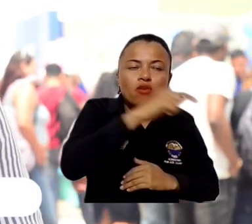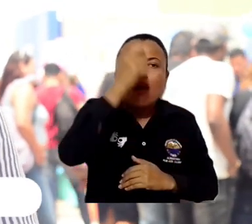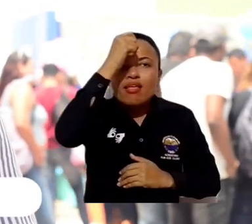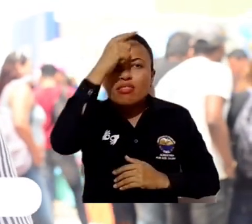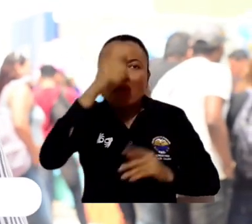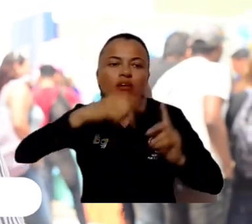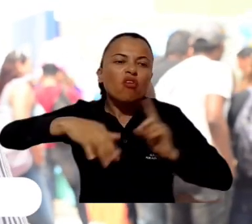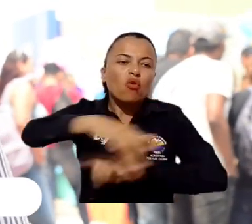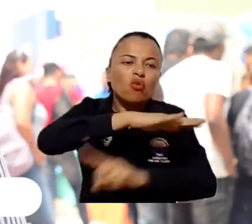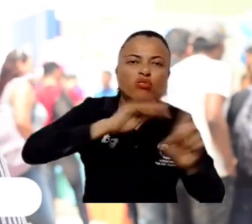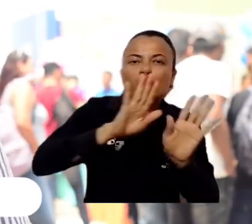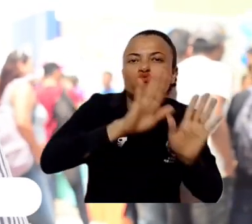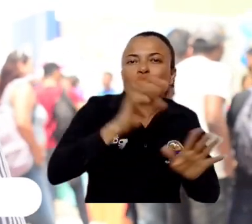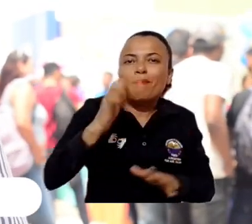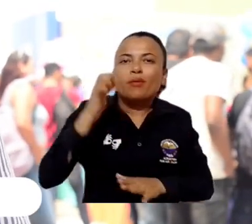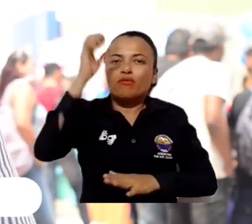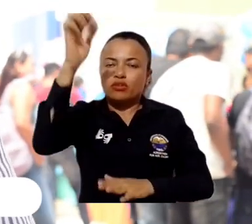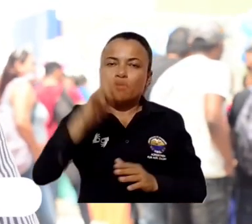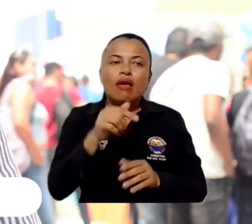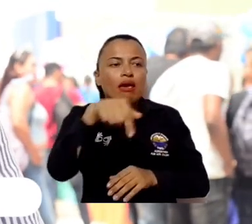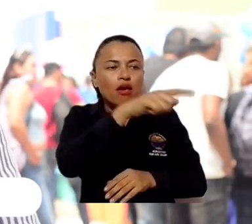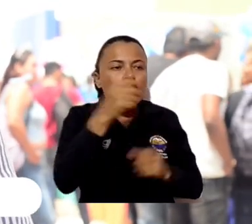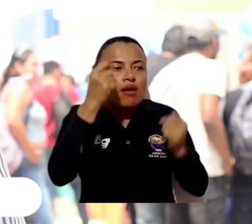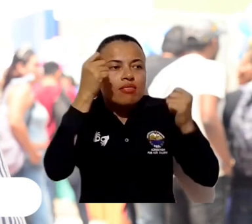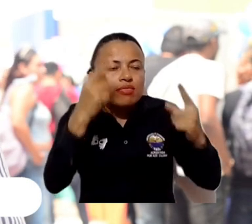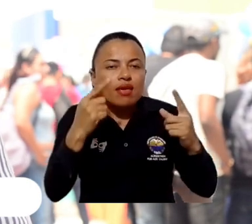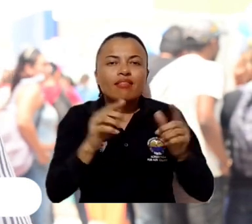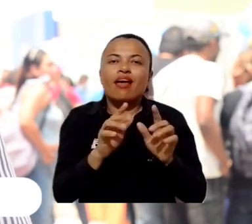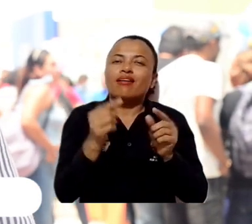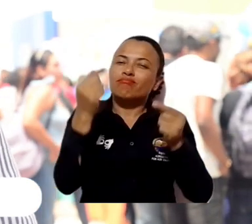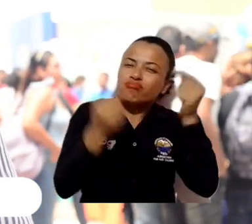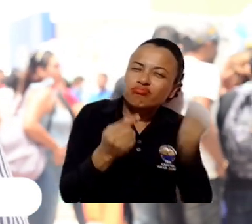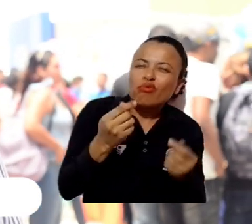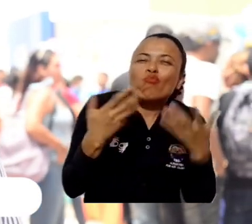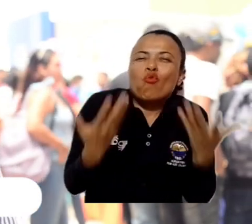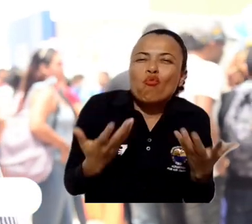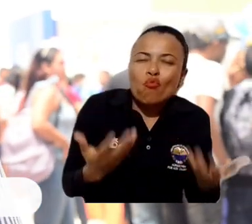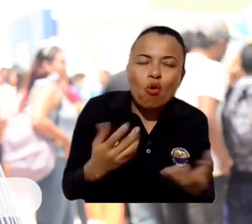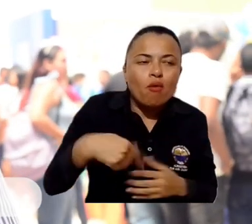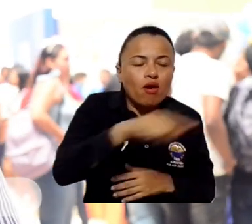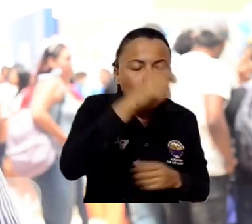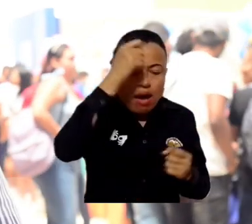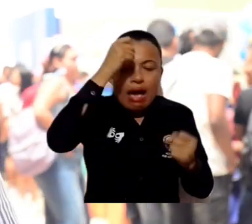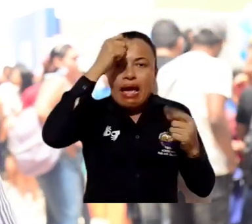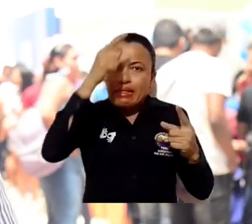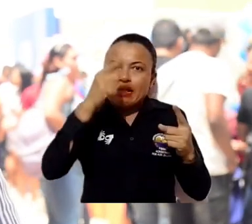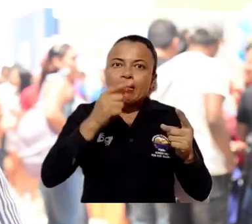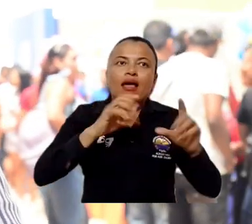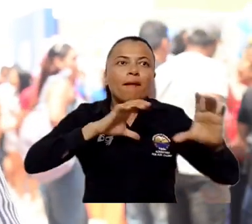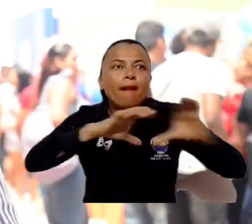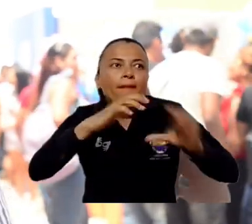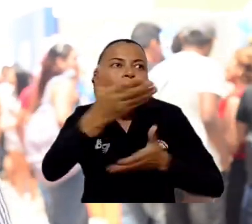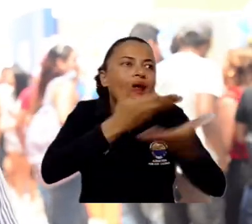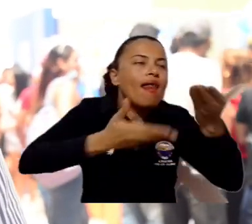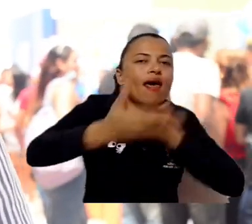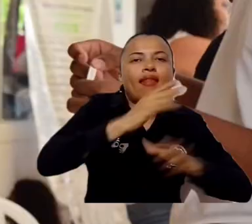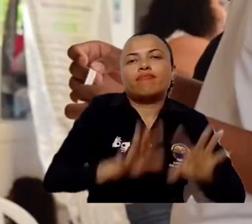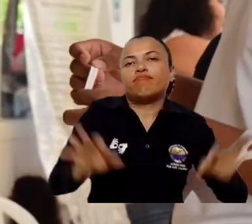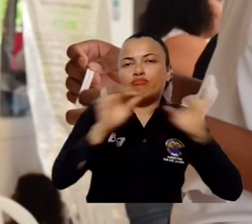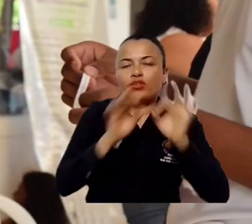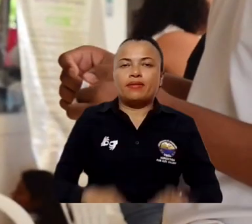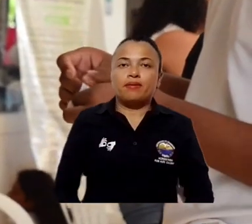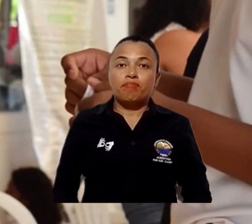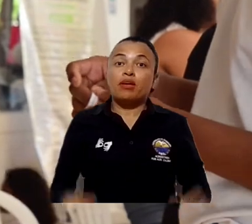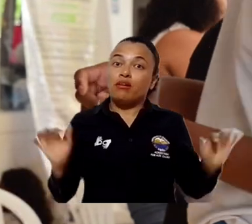conozcan el contexto de la profesión, que conozcan un poco más allá de esa profesión, que tengan la oportunidad de interactuar.